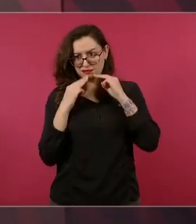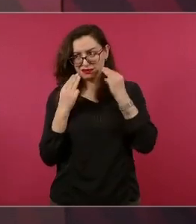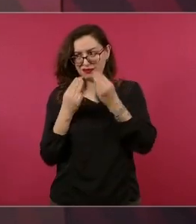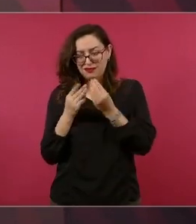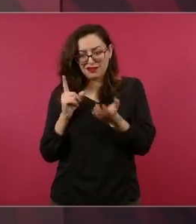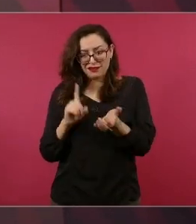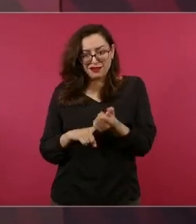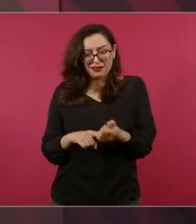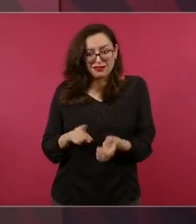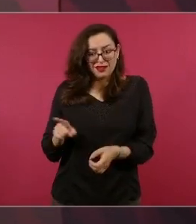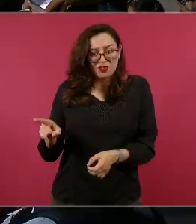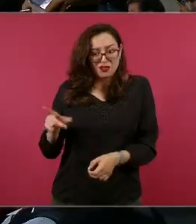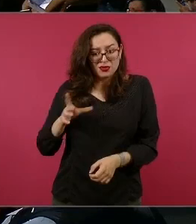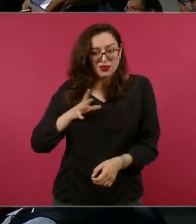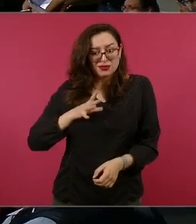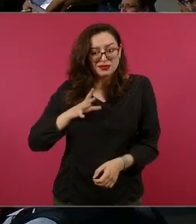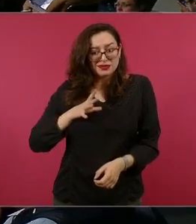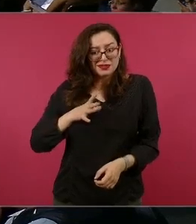Sí, lo que queremos